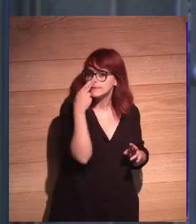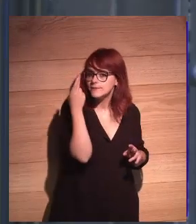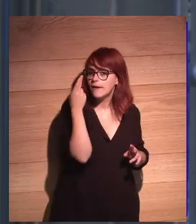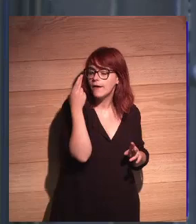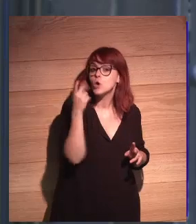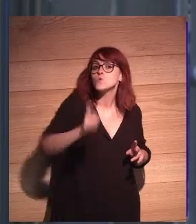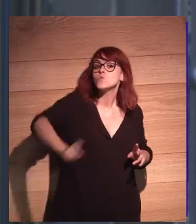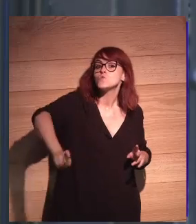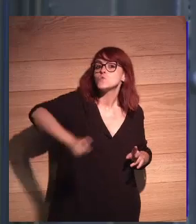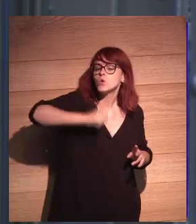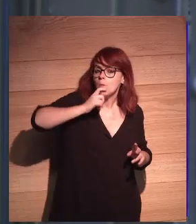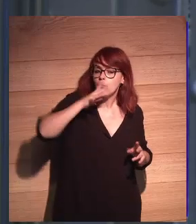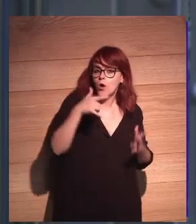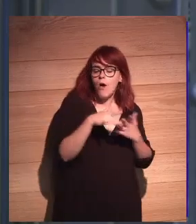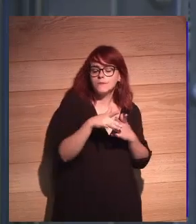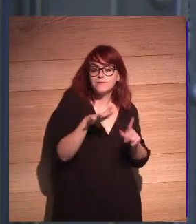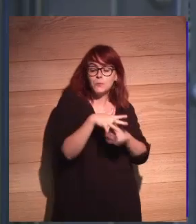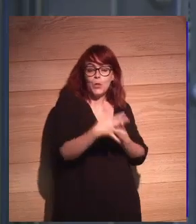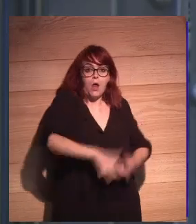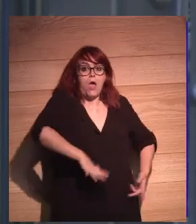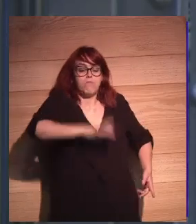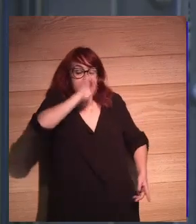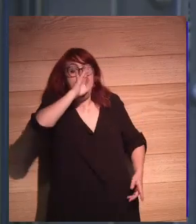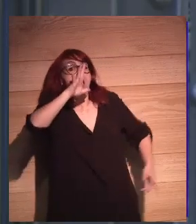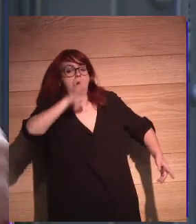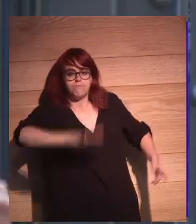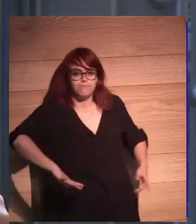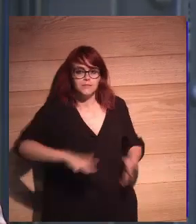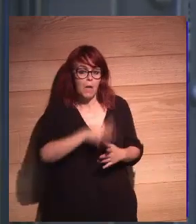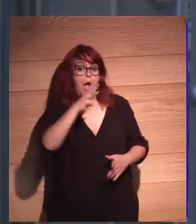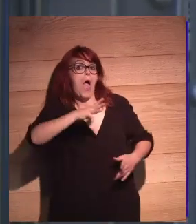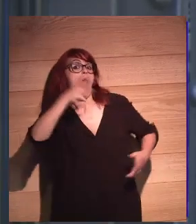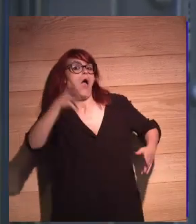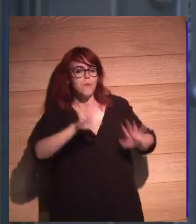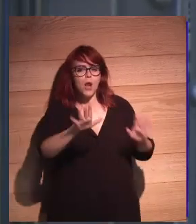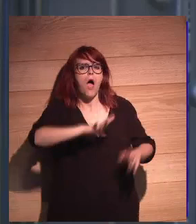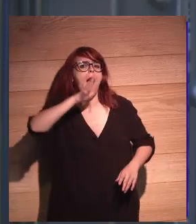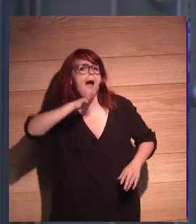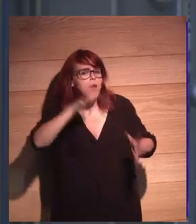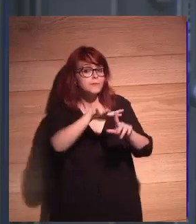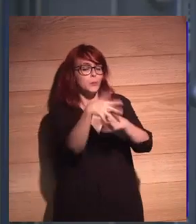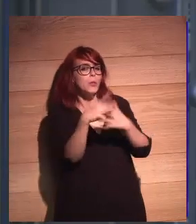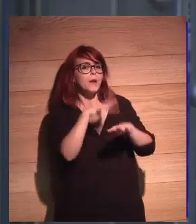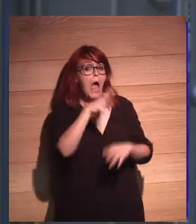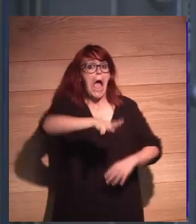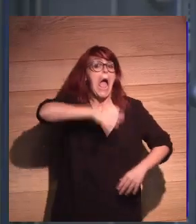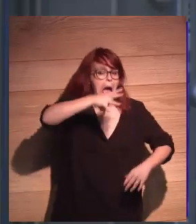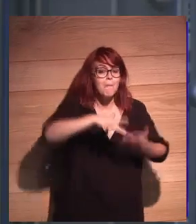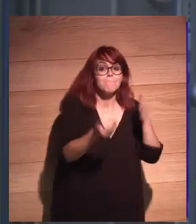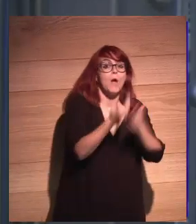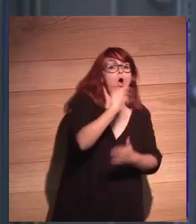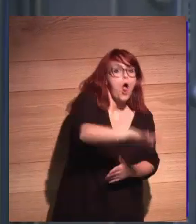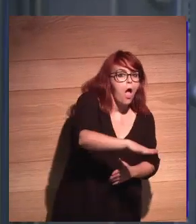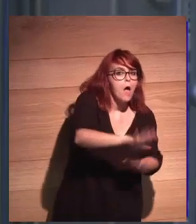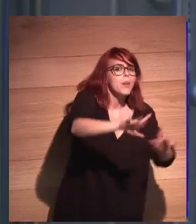¿cómo salvar el efecto wow? Dices, vale, sí, ya, el wow vale, pero el contenido que hay detrás, ¿qué pasa? O sea,